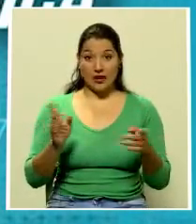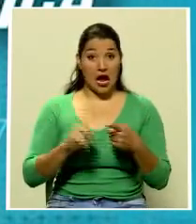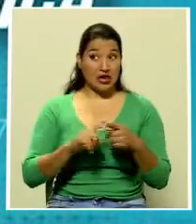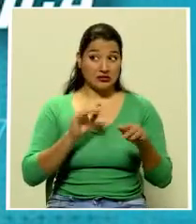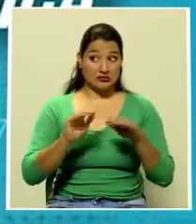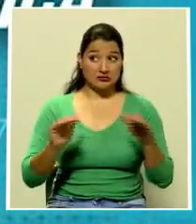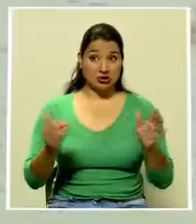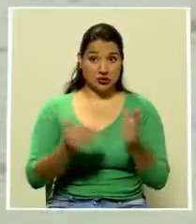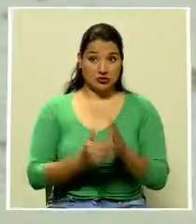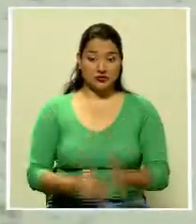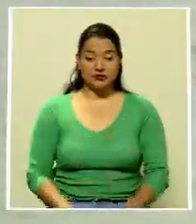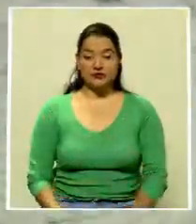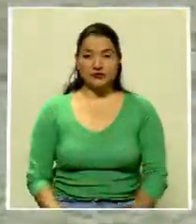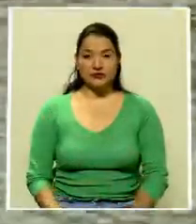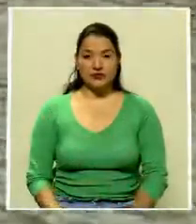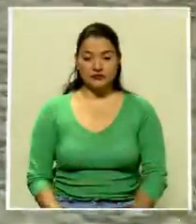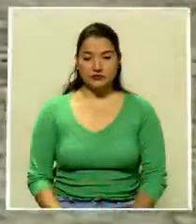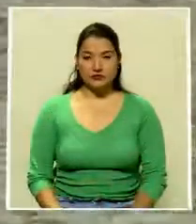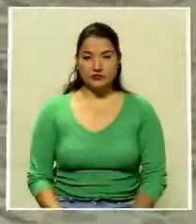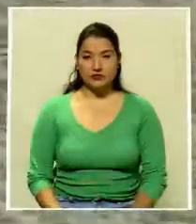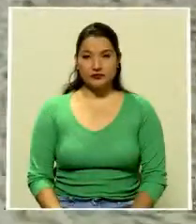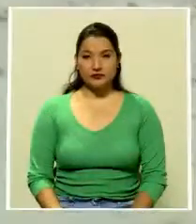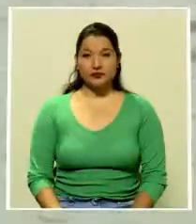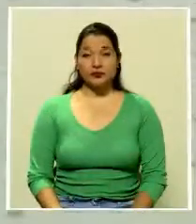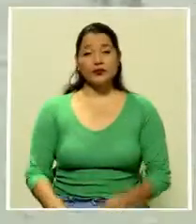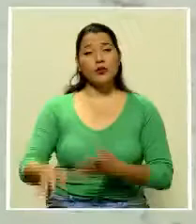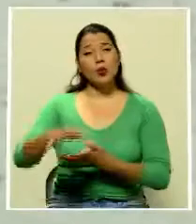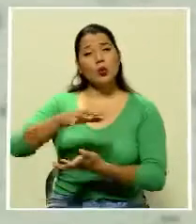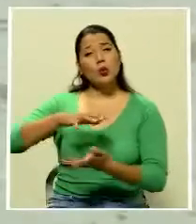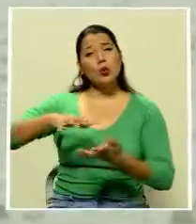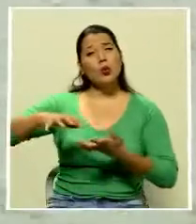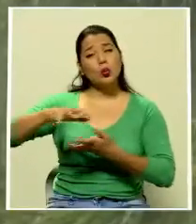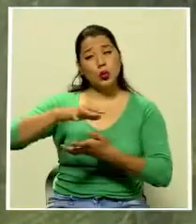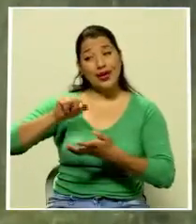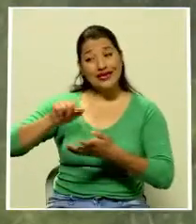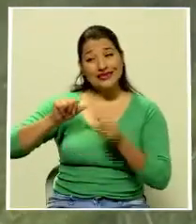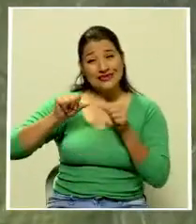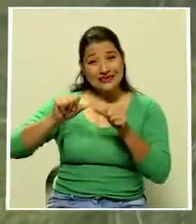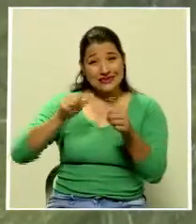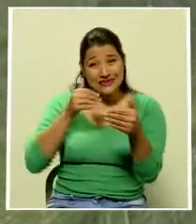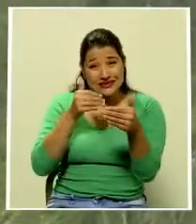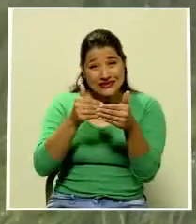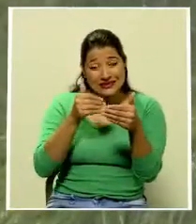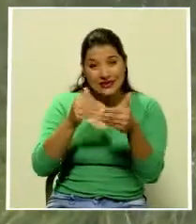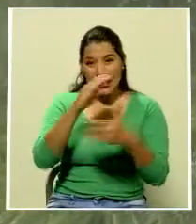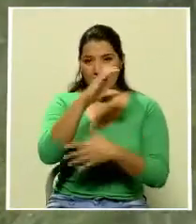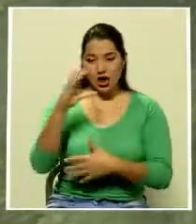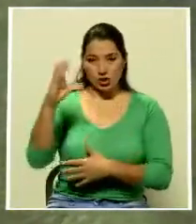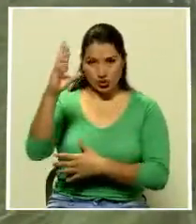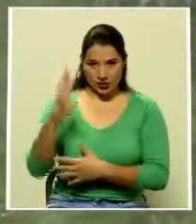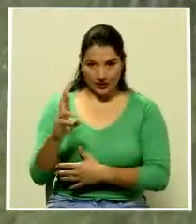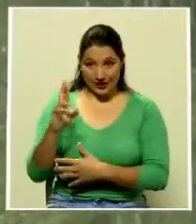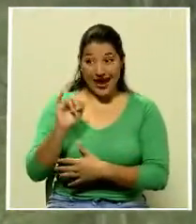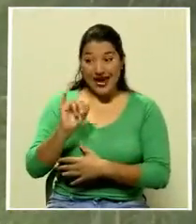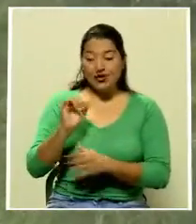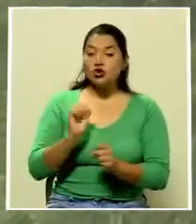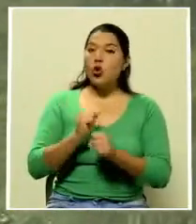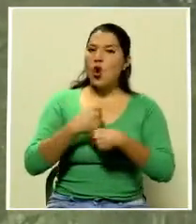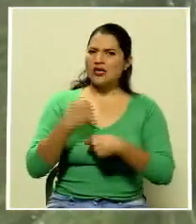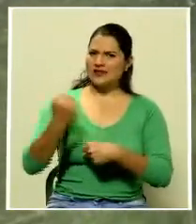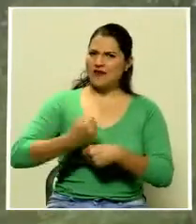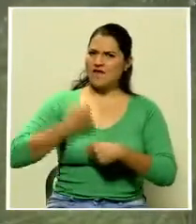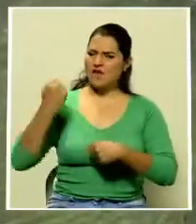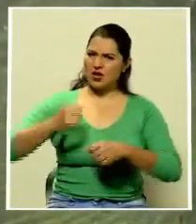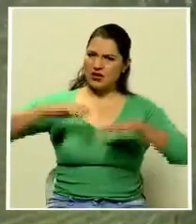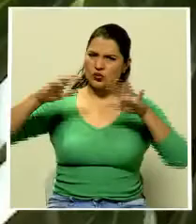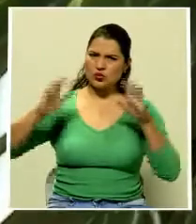aviso. La zona de convergencia intertropical se mantiene muy cerca del territorio nacional, lo cual generó fuertes